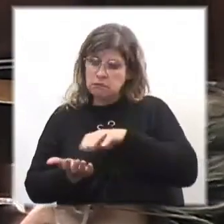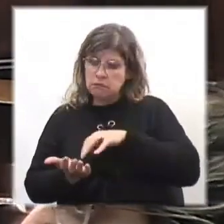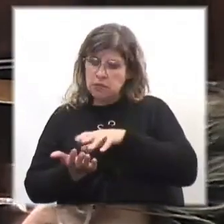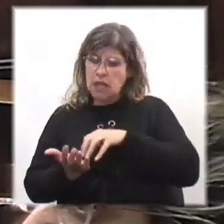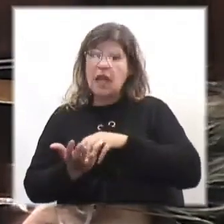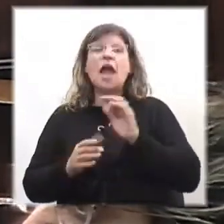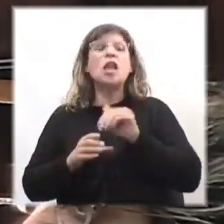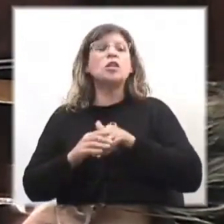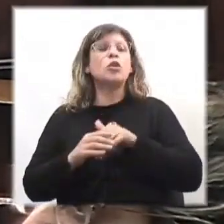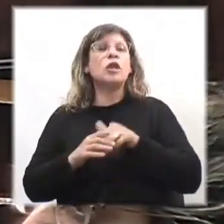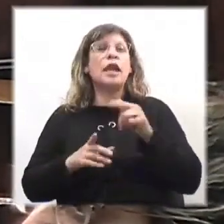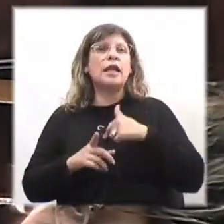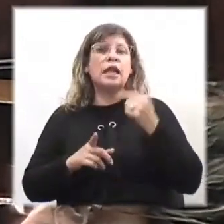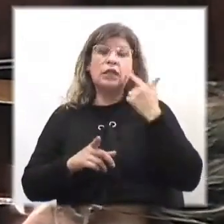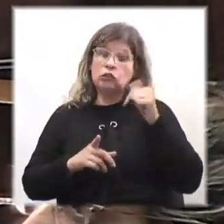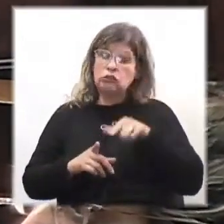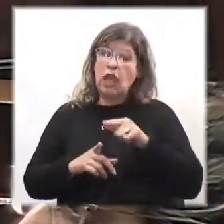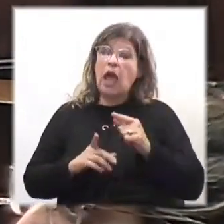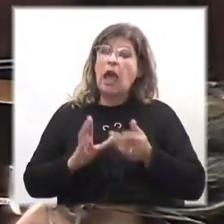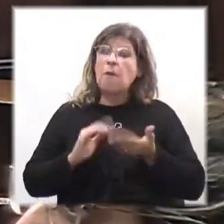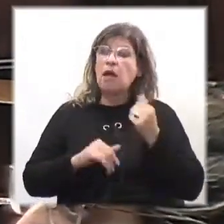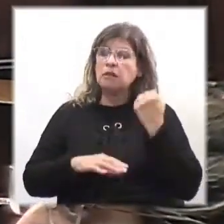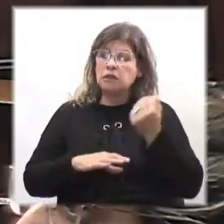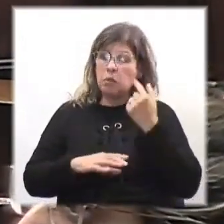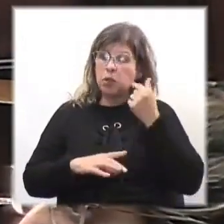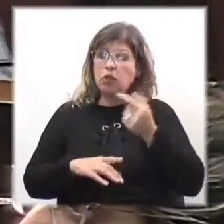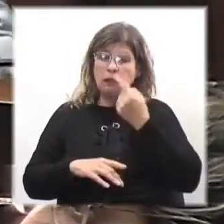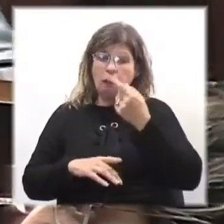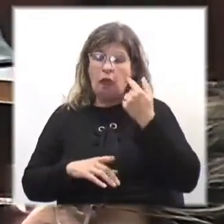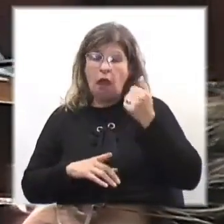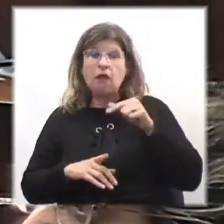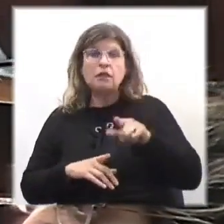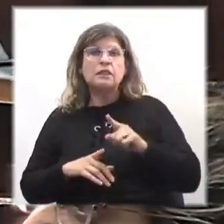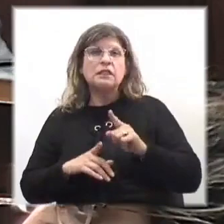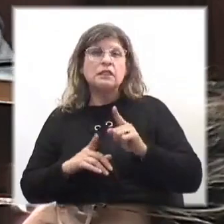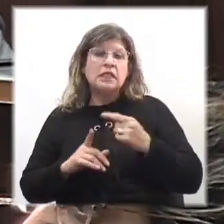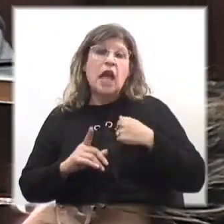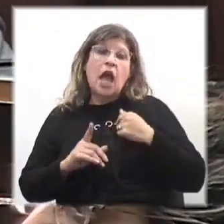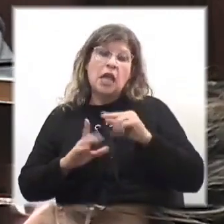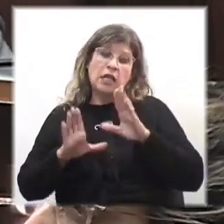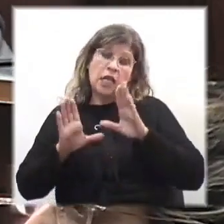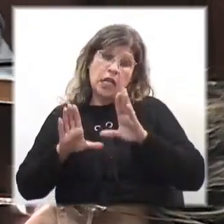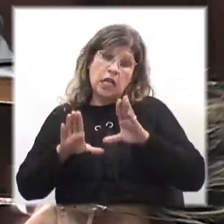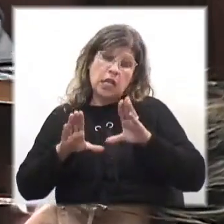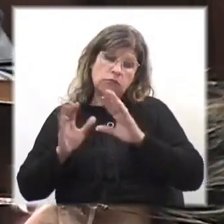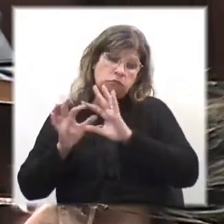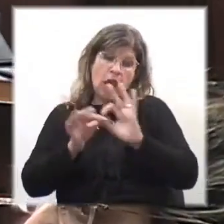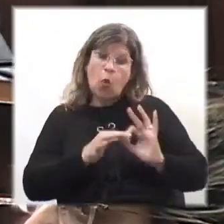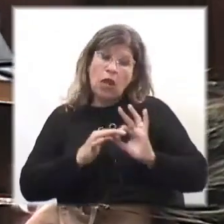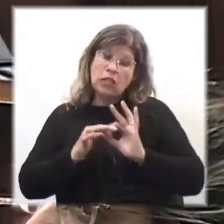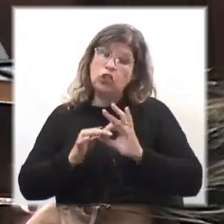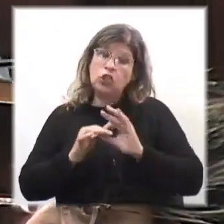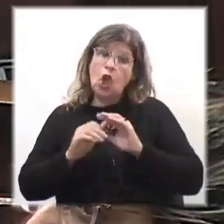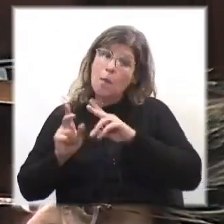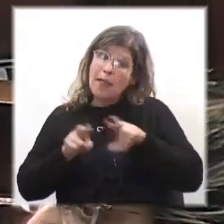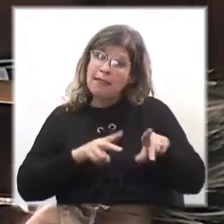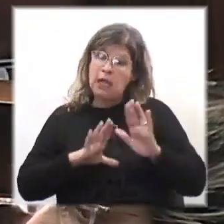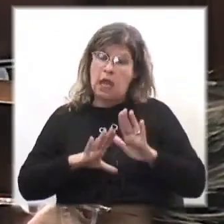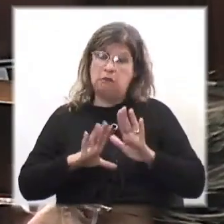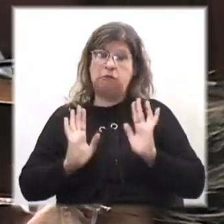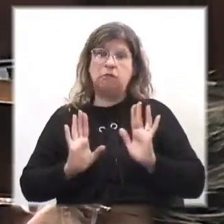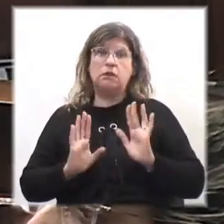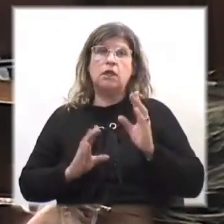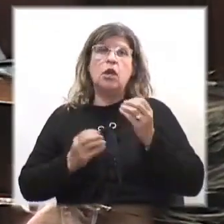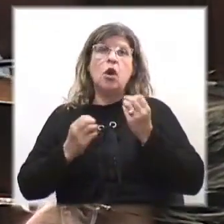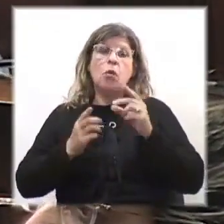electoral y hacen prevalecer el interés de preservar la coalición cueste lo que cueste porque el motivo